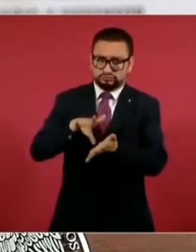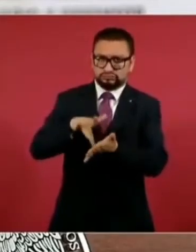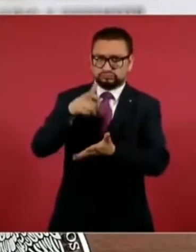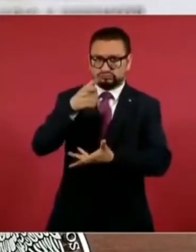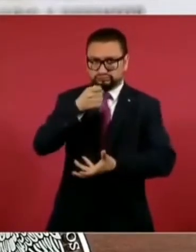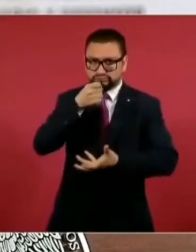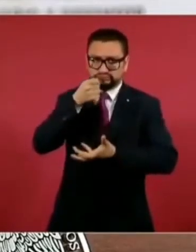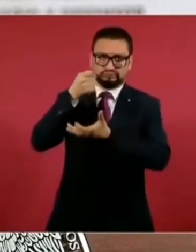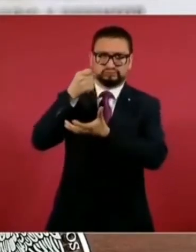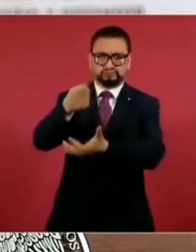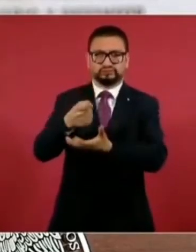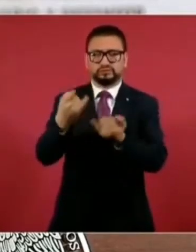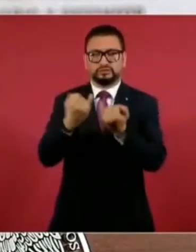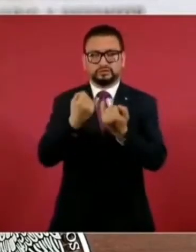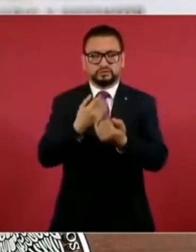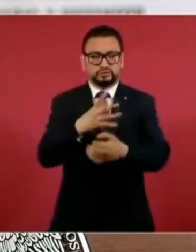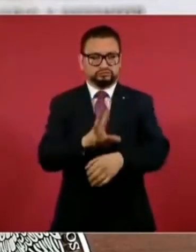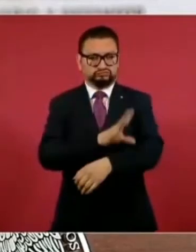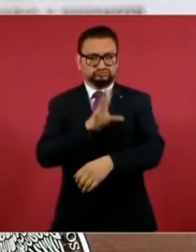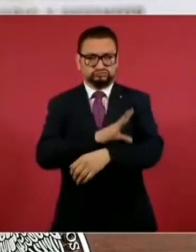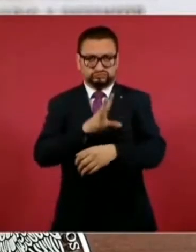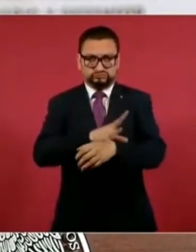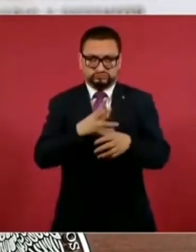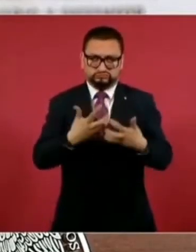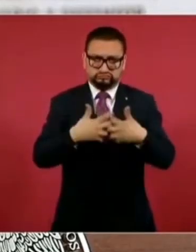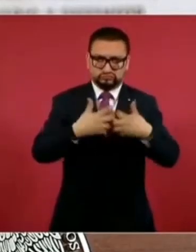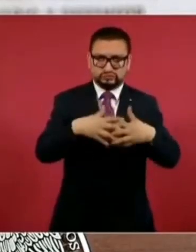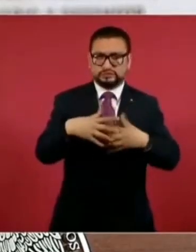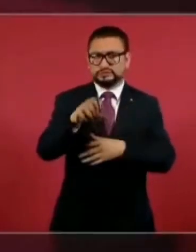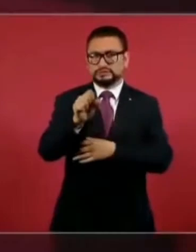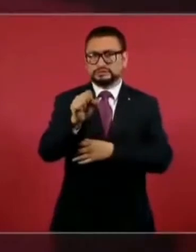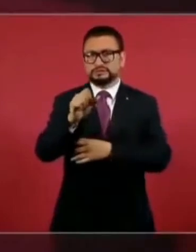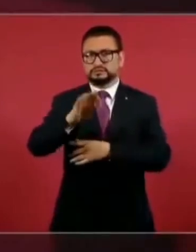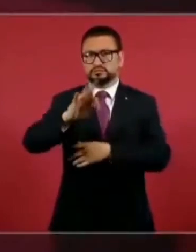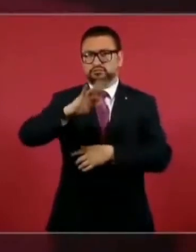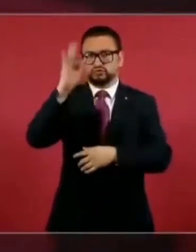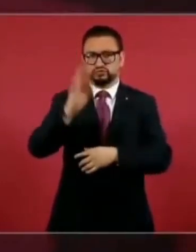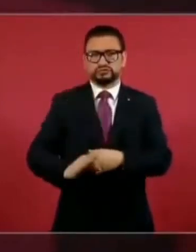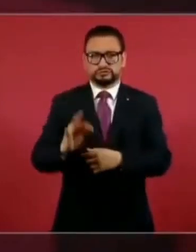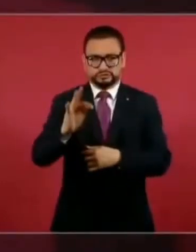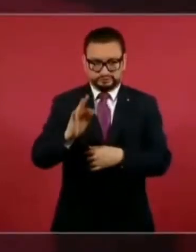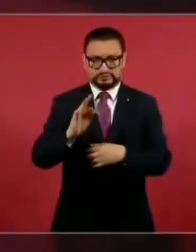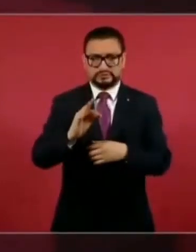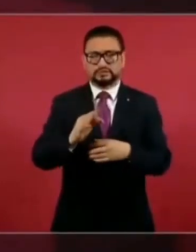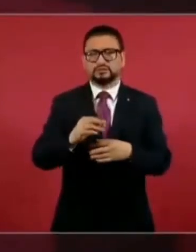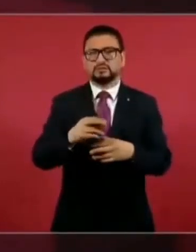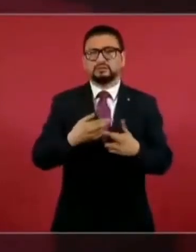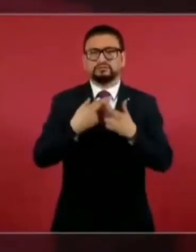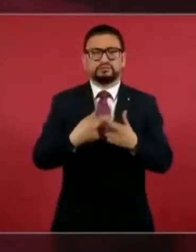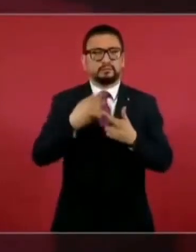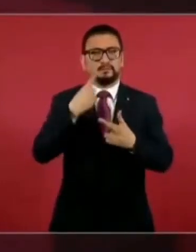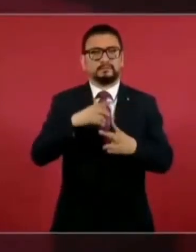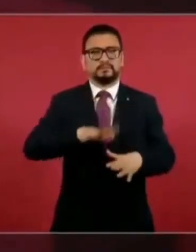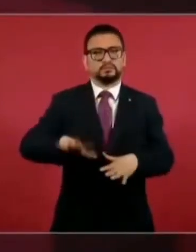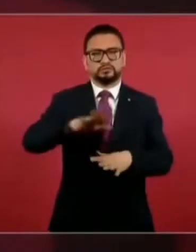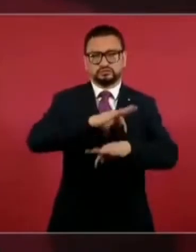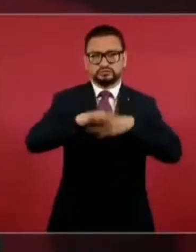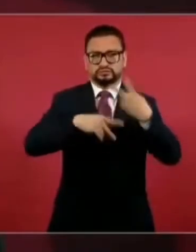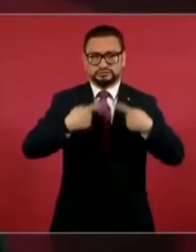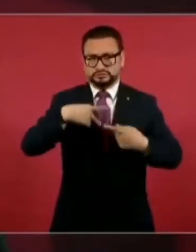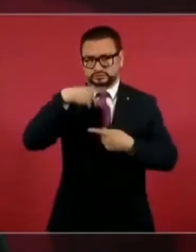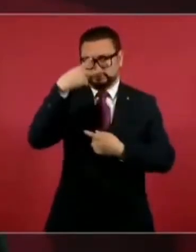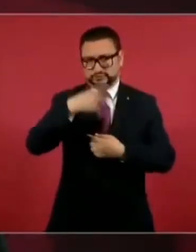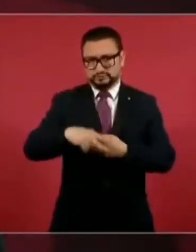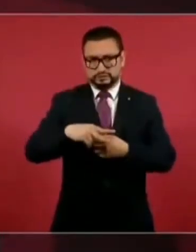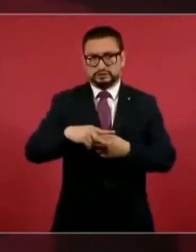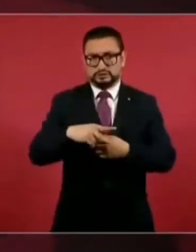su capacidad de generación al 60%, garantizando así la electricidad para todos los mexicanos al